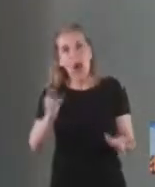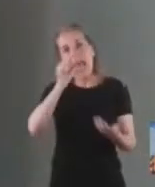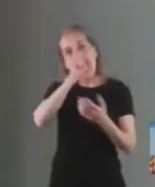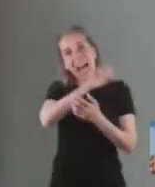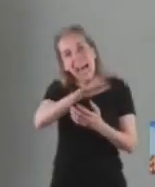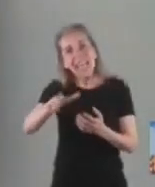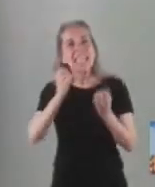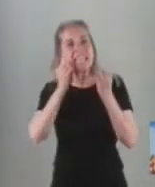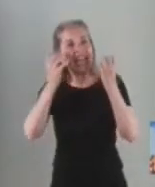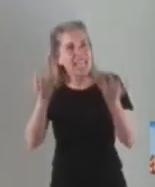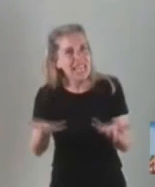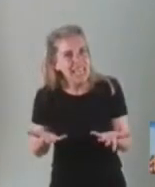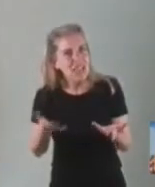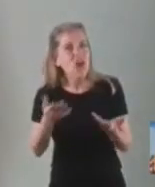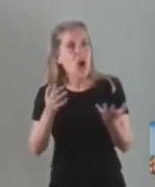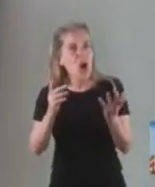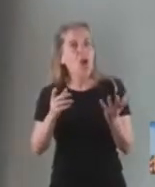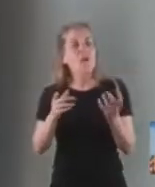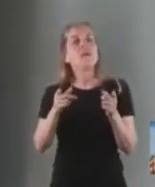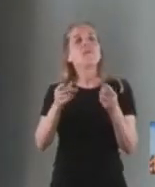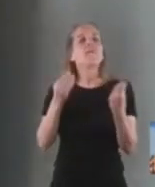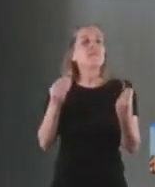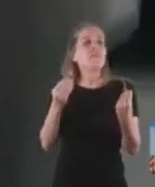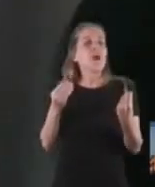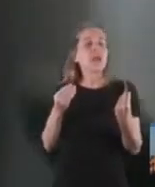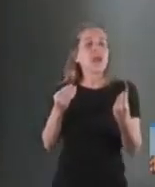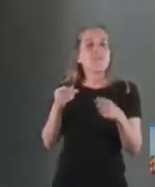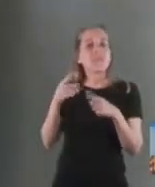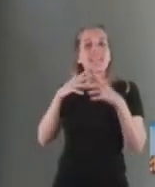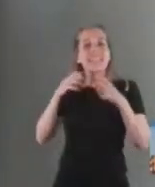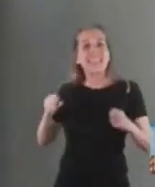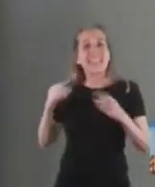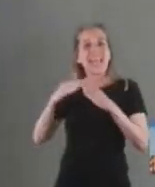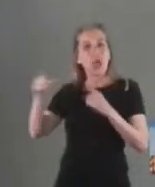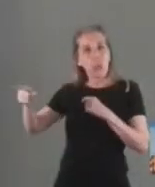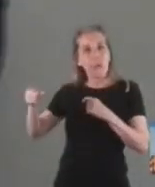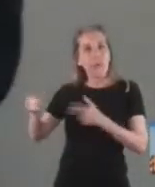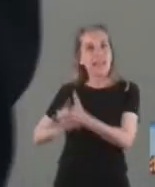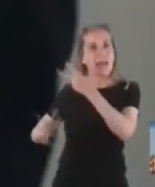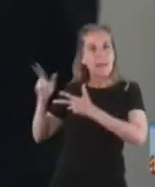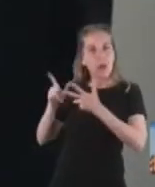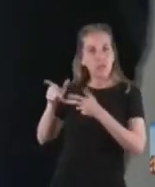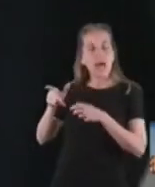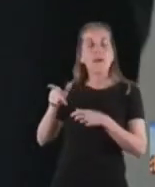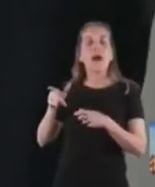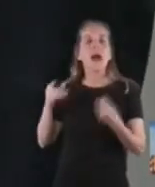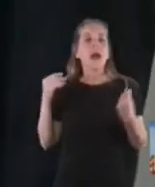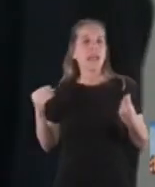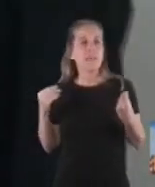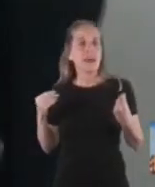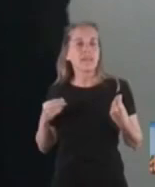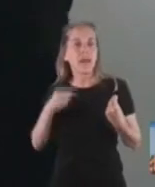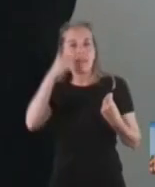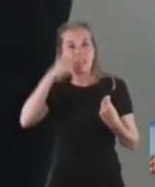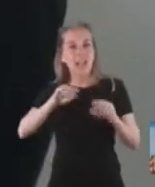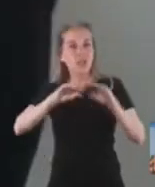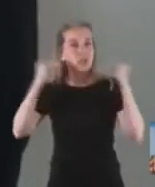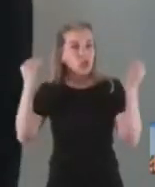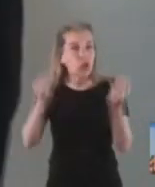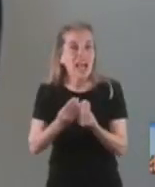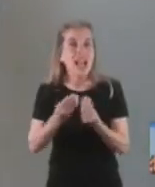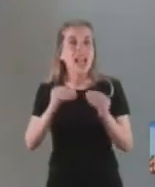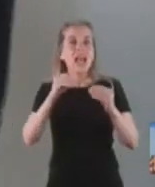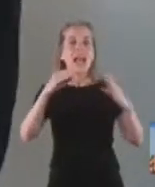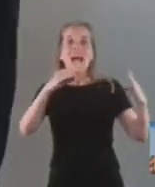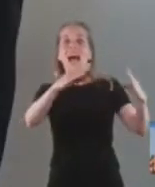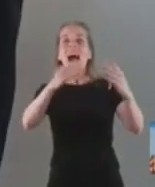verdes dignos, porque me decía el secretario de Vivienda de aquí de San Luis, que al final son 300